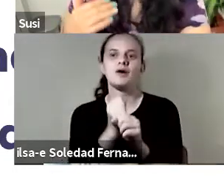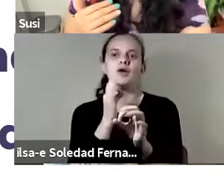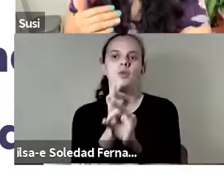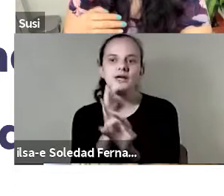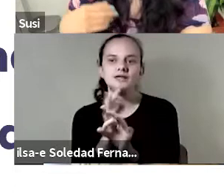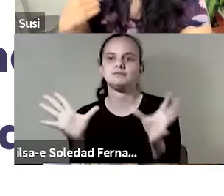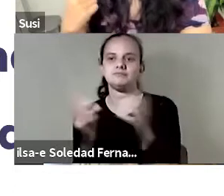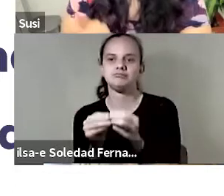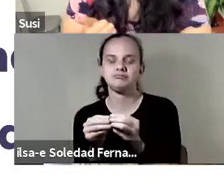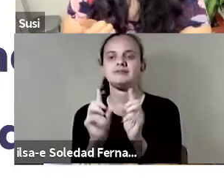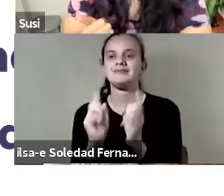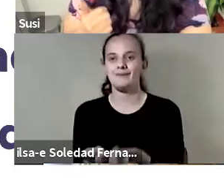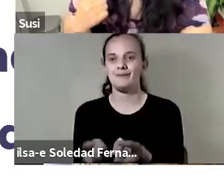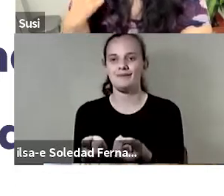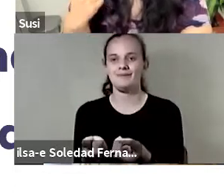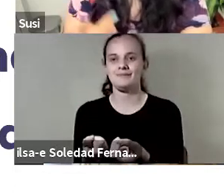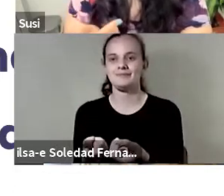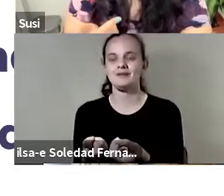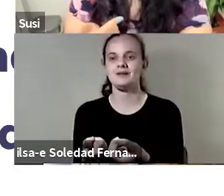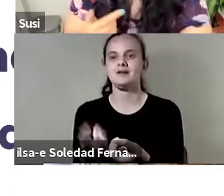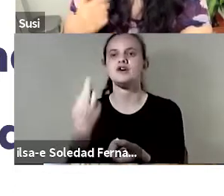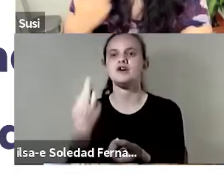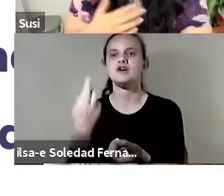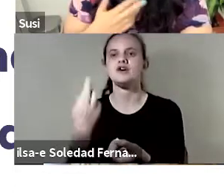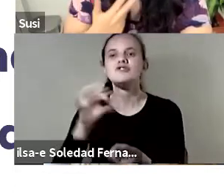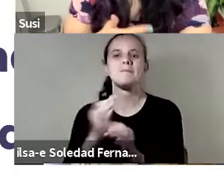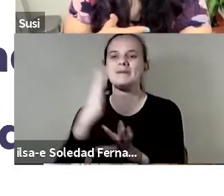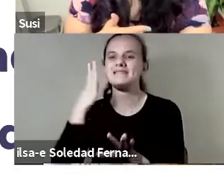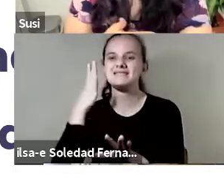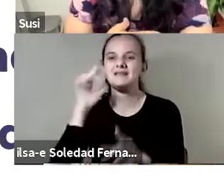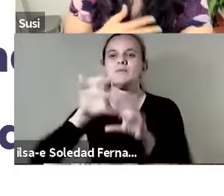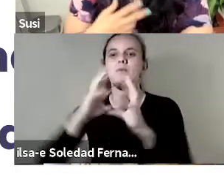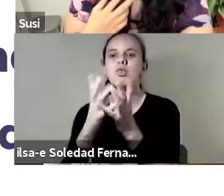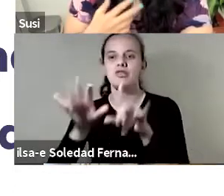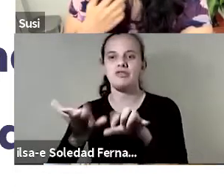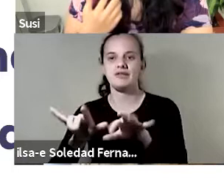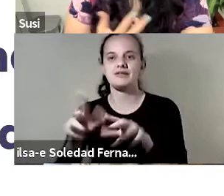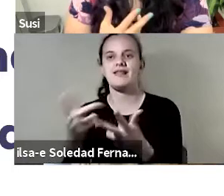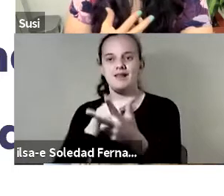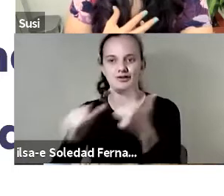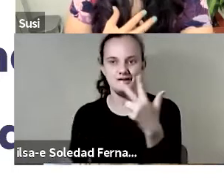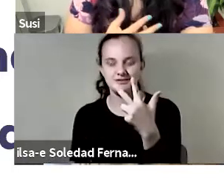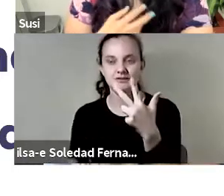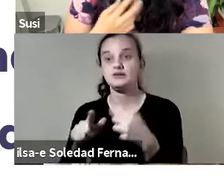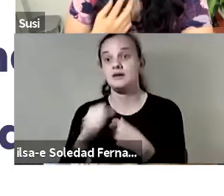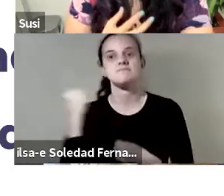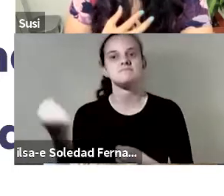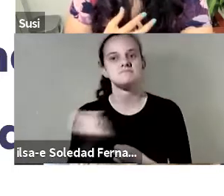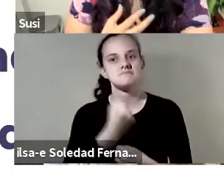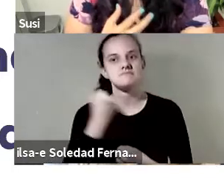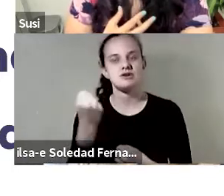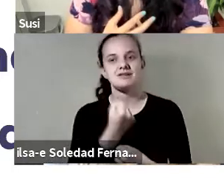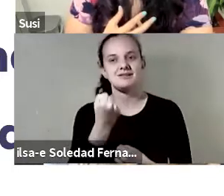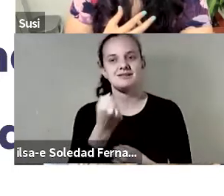que también el acceso a la salud, el acceso al trabajo y el acceso a la educación, ahora también juegan un rol muy fuerte